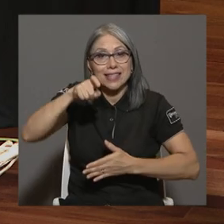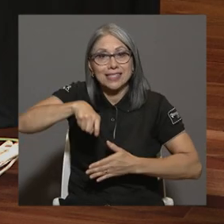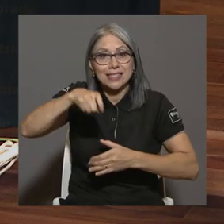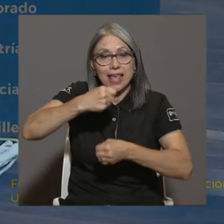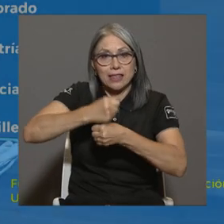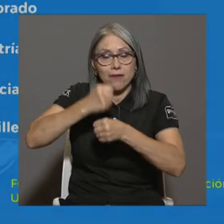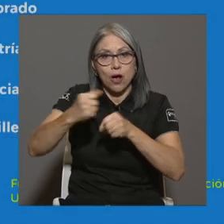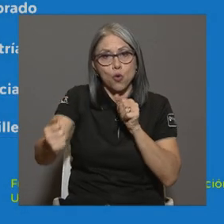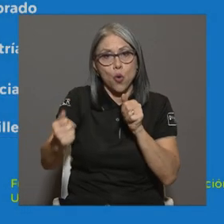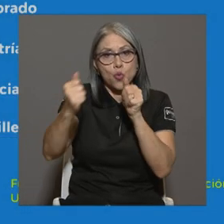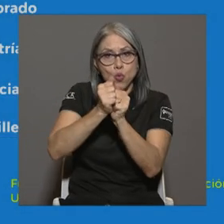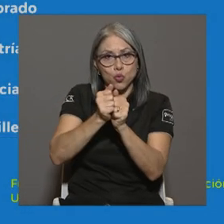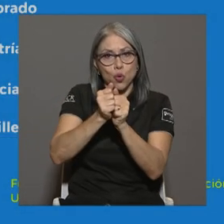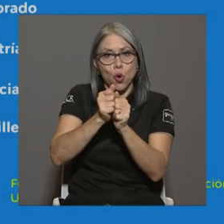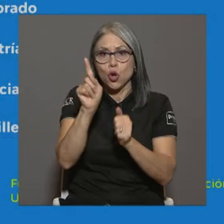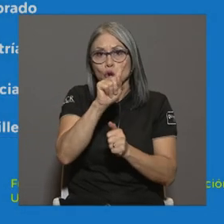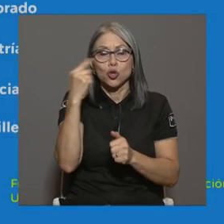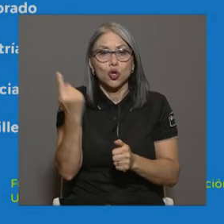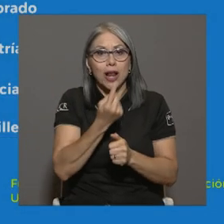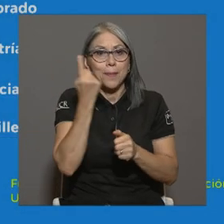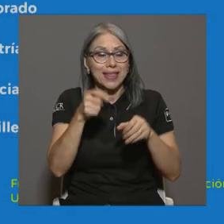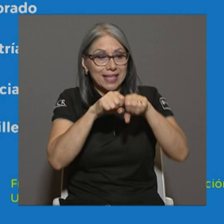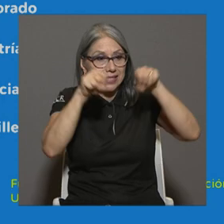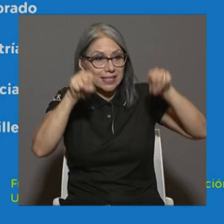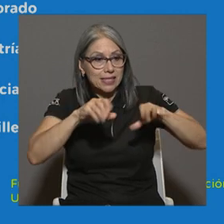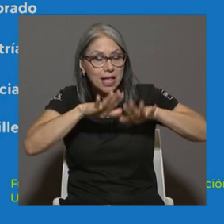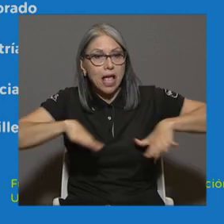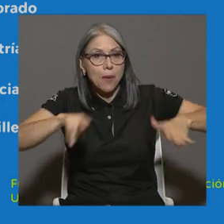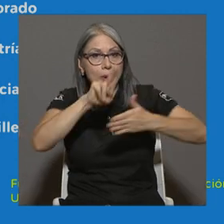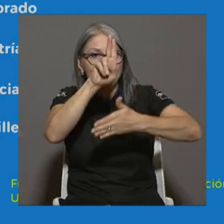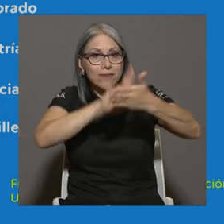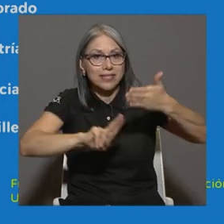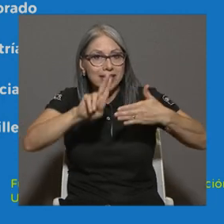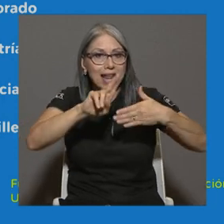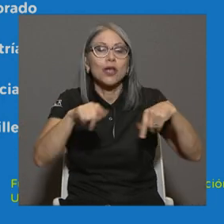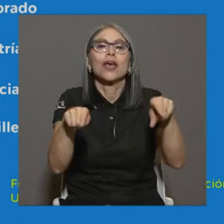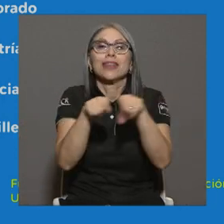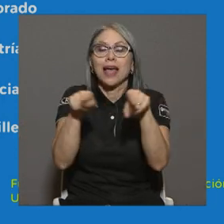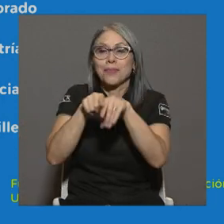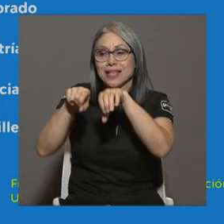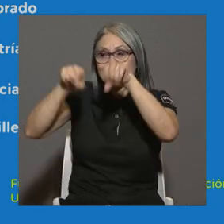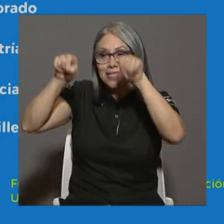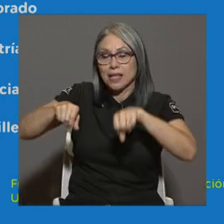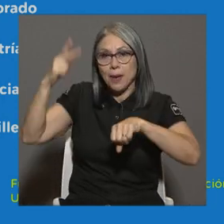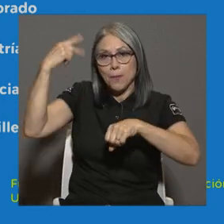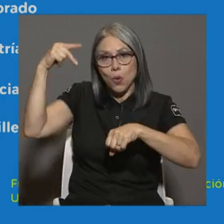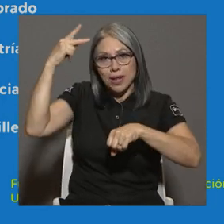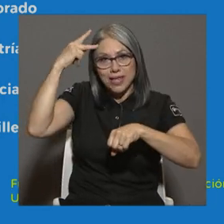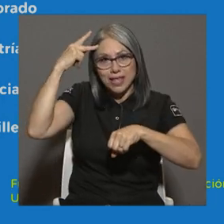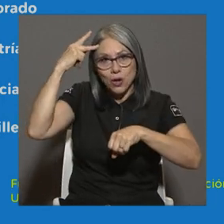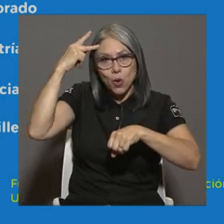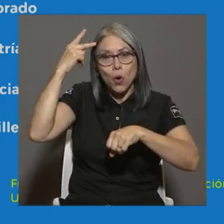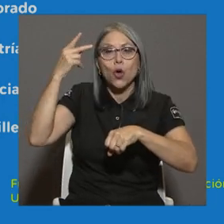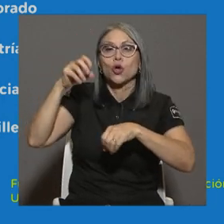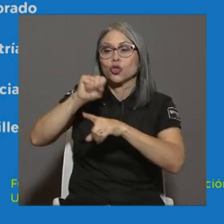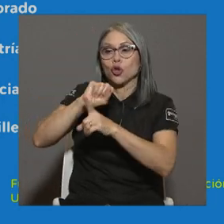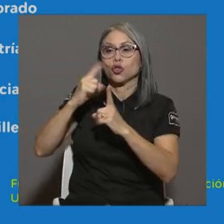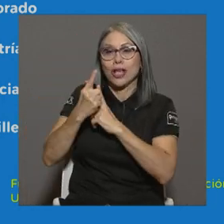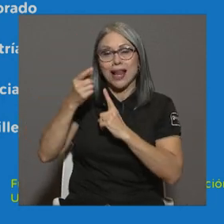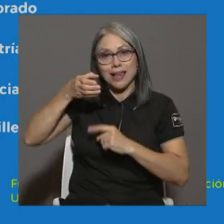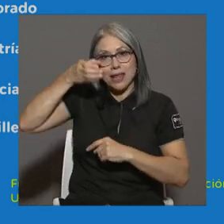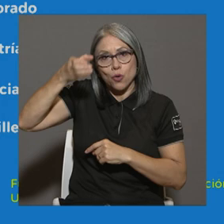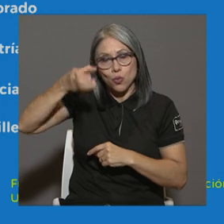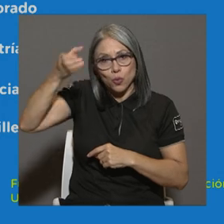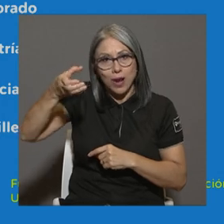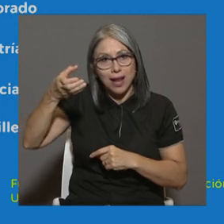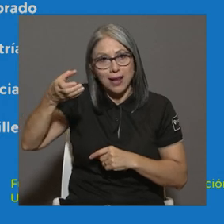conjunto, no solo por parte de la estructura universitaria, sino también del sistema político, social y